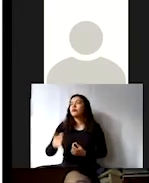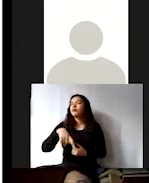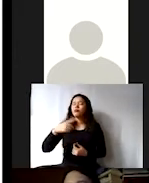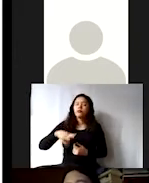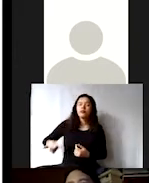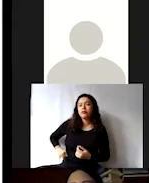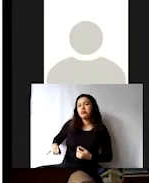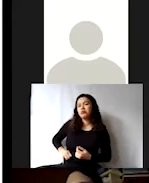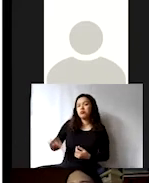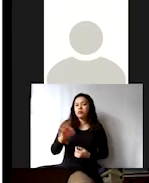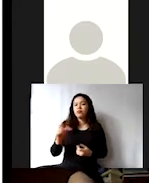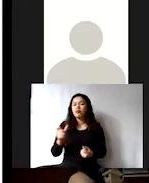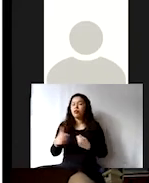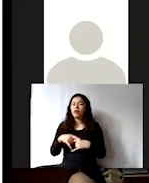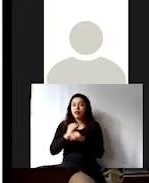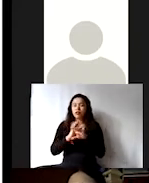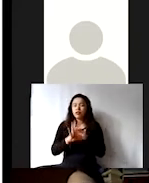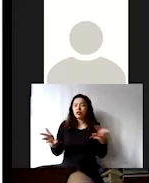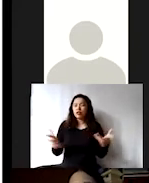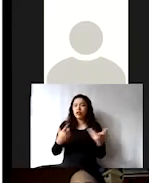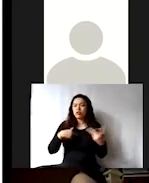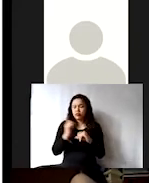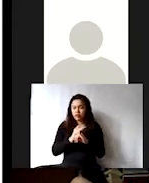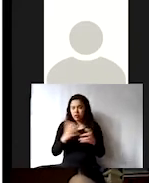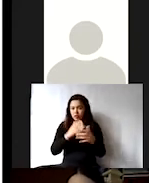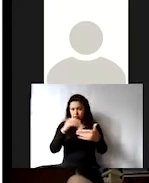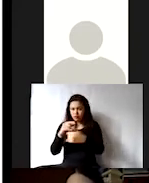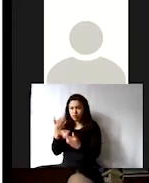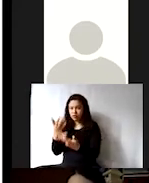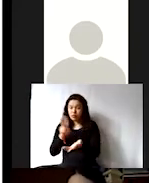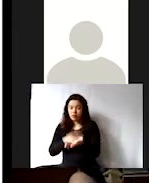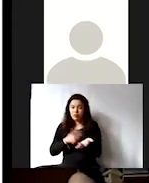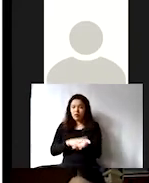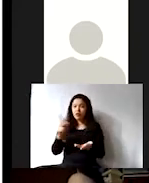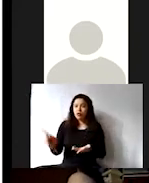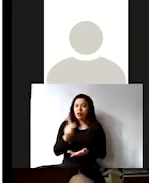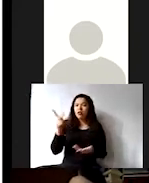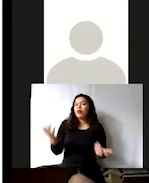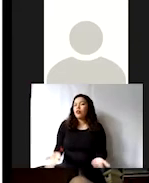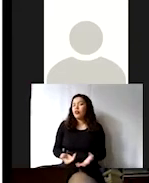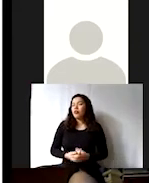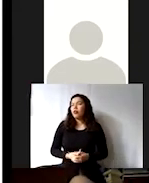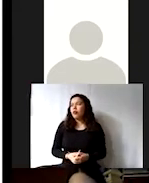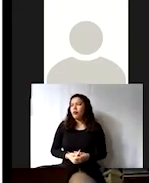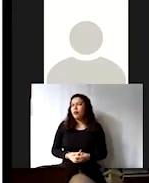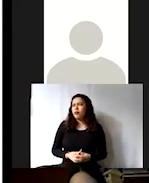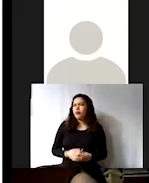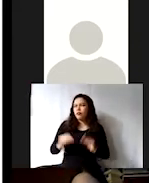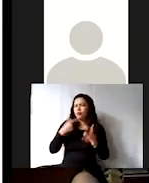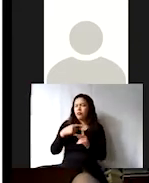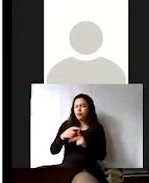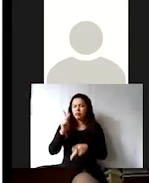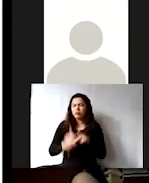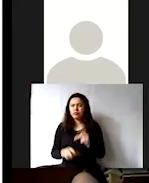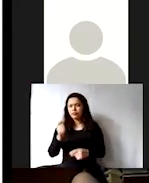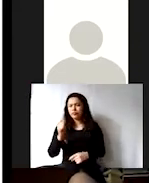Pero que el chiste es que hagan algo con la información que producen porque tiene un valor público, tiene un valor. Claro, porque si interrumpo tantito,